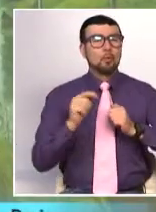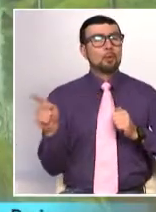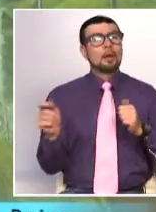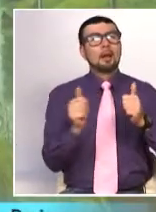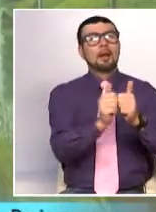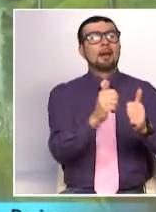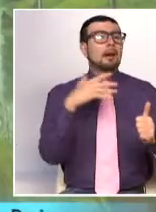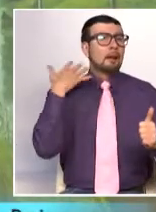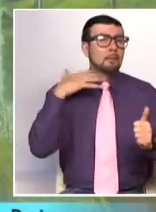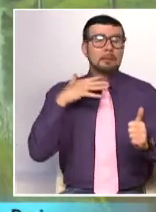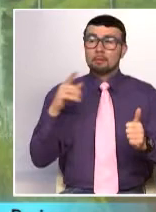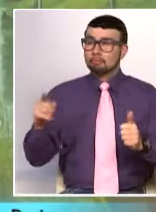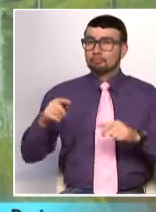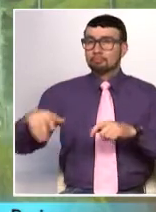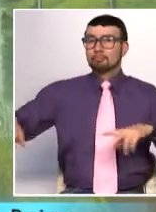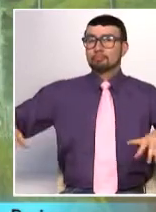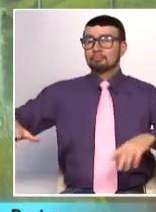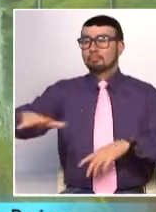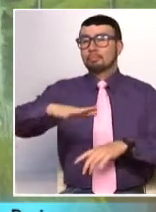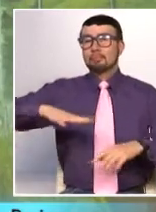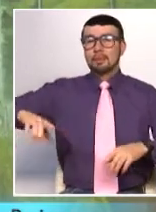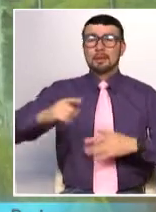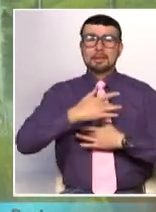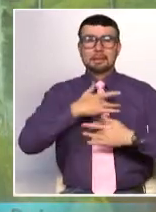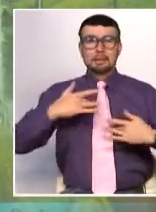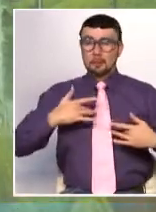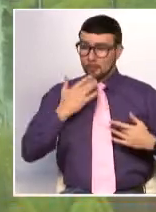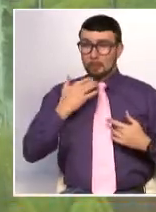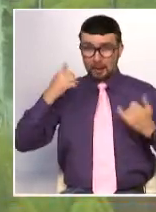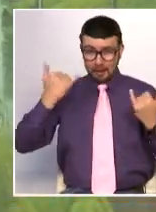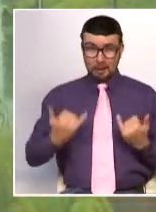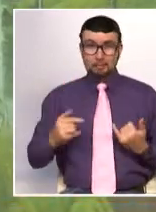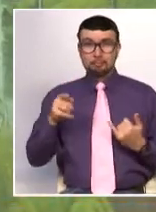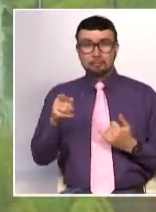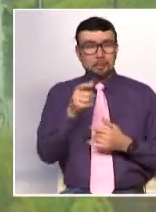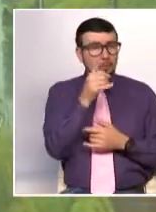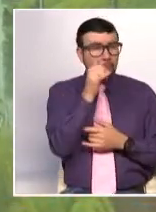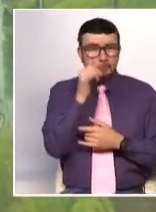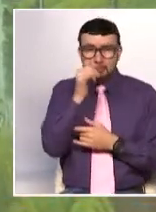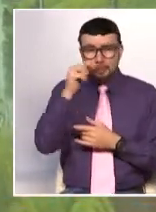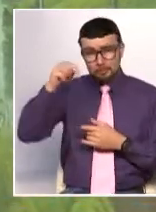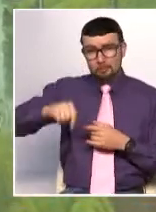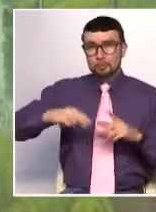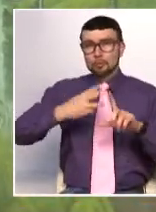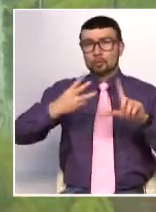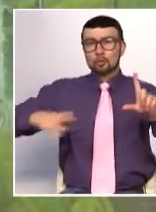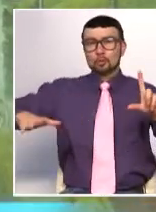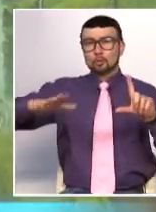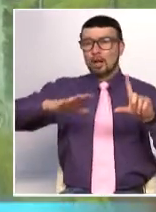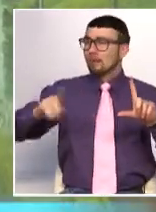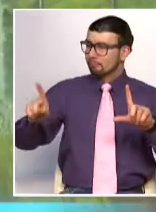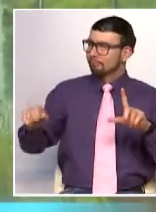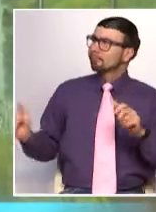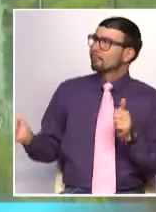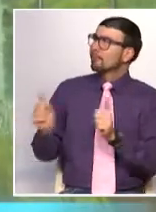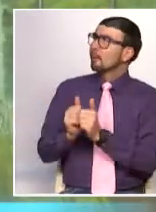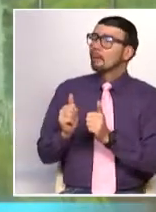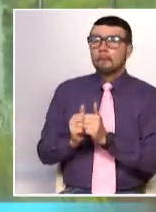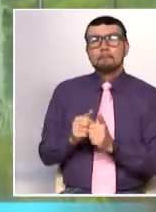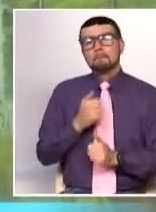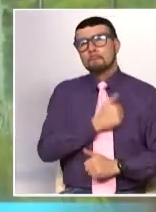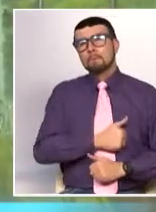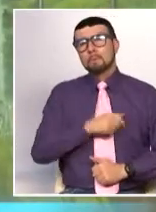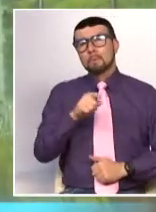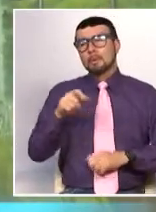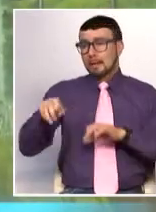nuestro parque de la salud también donde estamos grabando en este momento en dosquebradas y que ustedes tengan ciertas pautas y